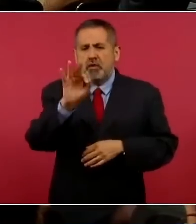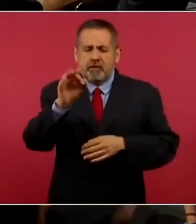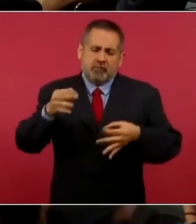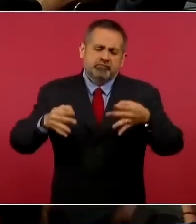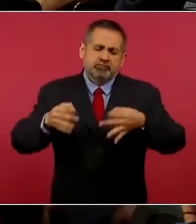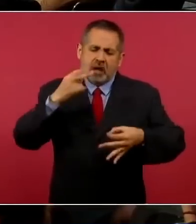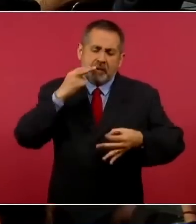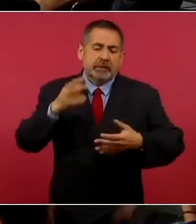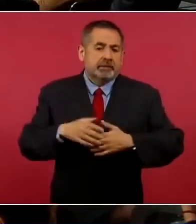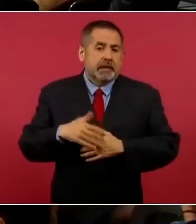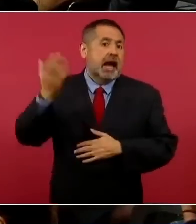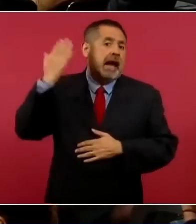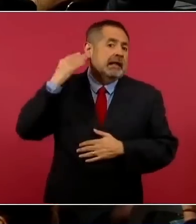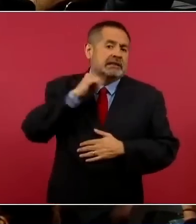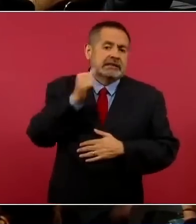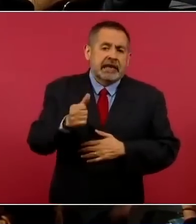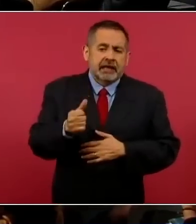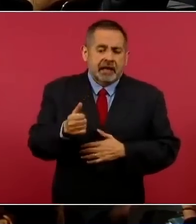lo que antes no pasaba.